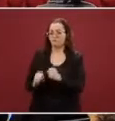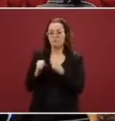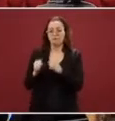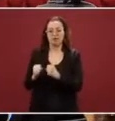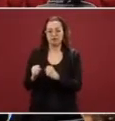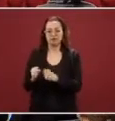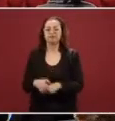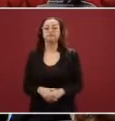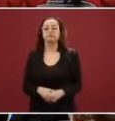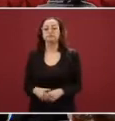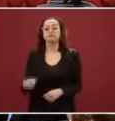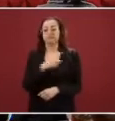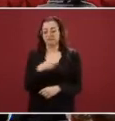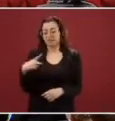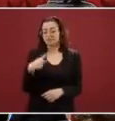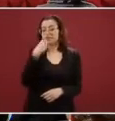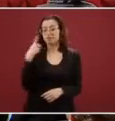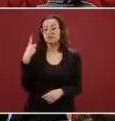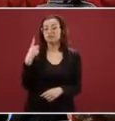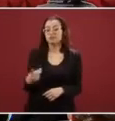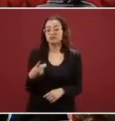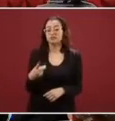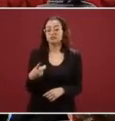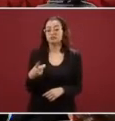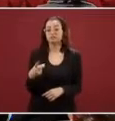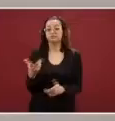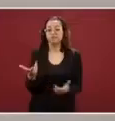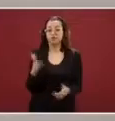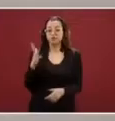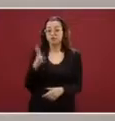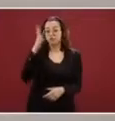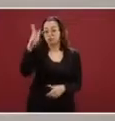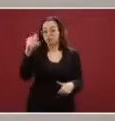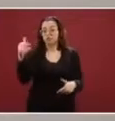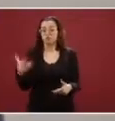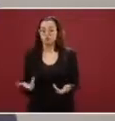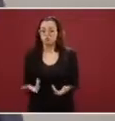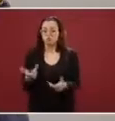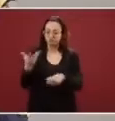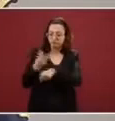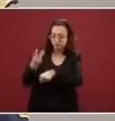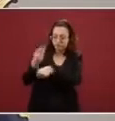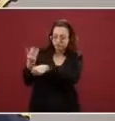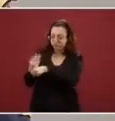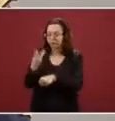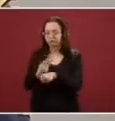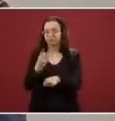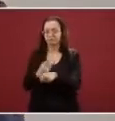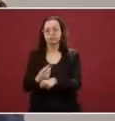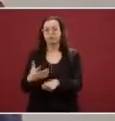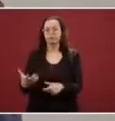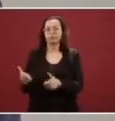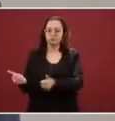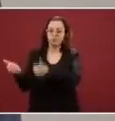que inclusive esta obra para futuro, para no causar molestias en el futuro del aeropuerto, se está diseñando ya para la capacidad máxima del aeropuerto,